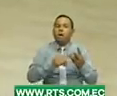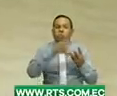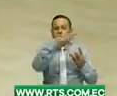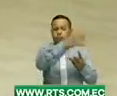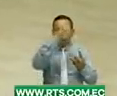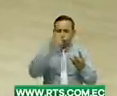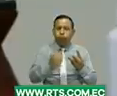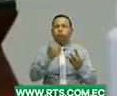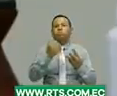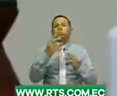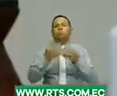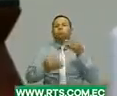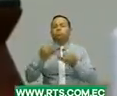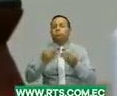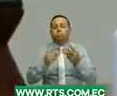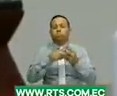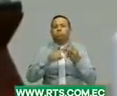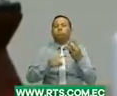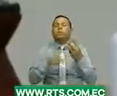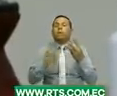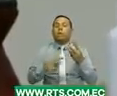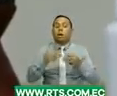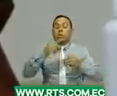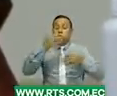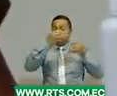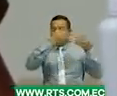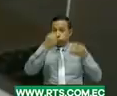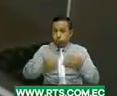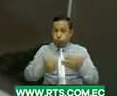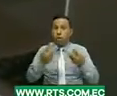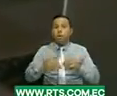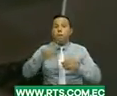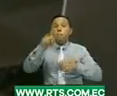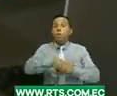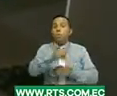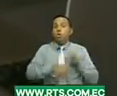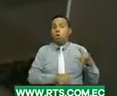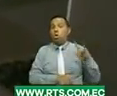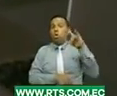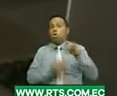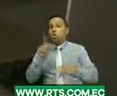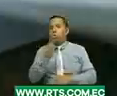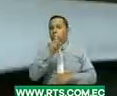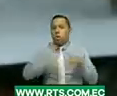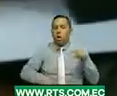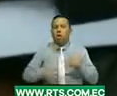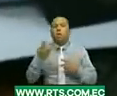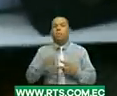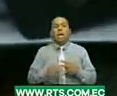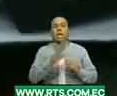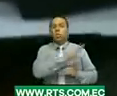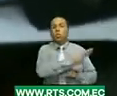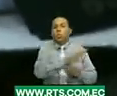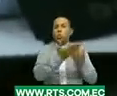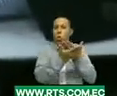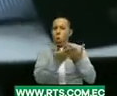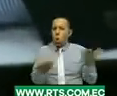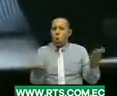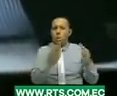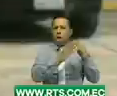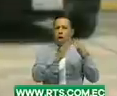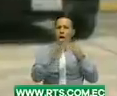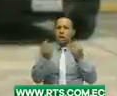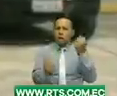los procesados, así como la prohibición de salida del país y de enajenación de bienes inmuebles, hasta por un monto superior